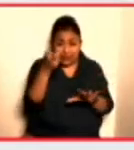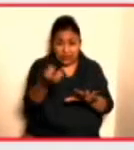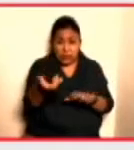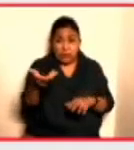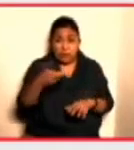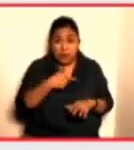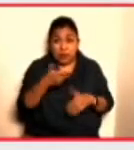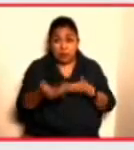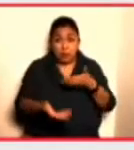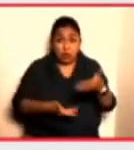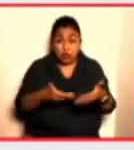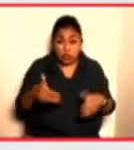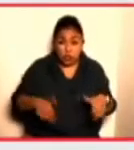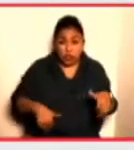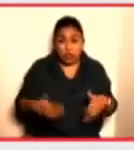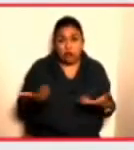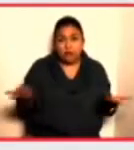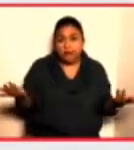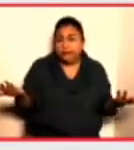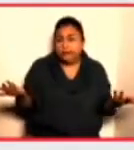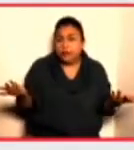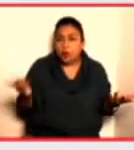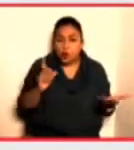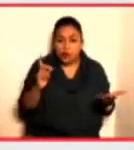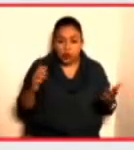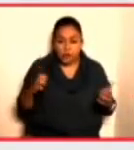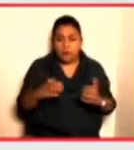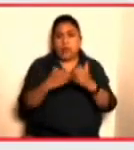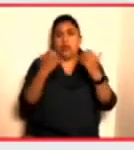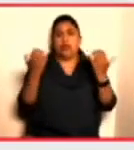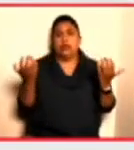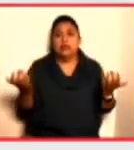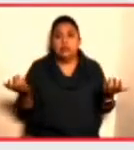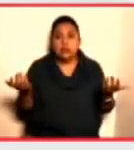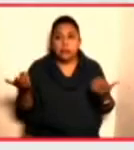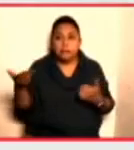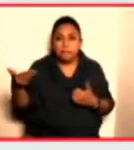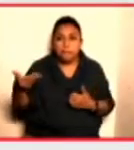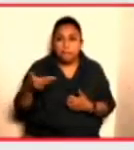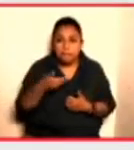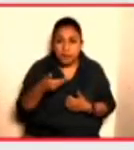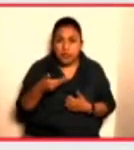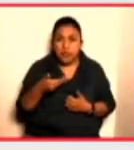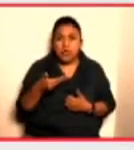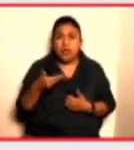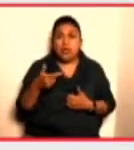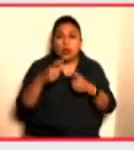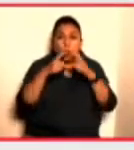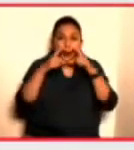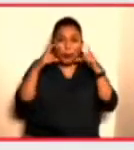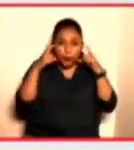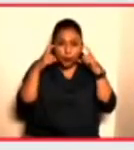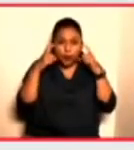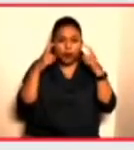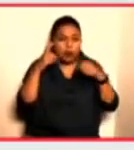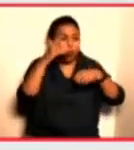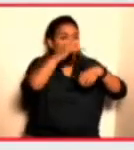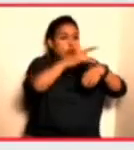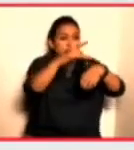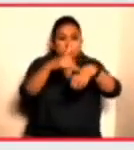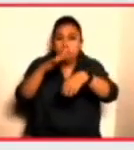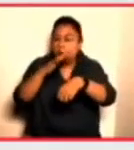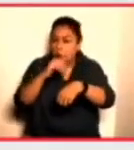proceso teatral, de pronto lo que la contingencia pide al tener una mascarilla, al no poder tocarte, al